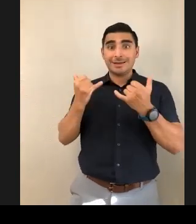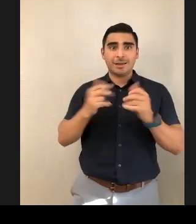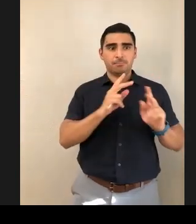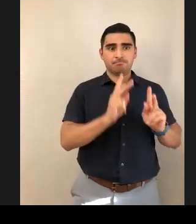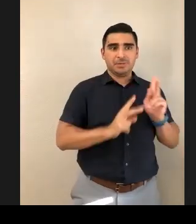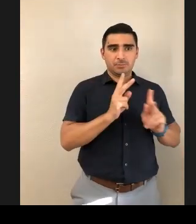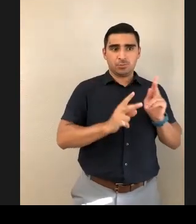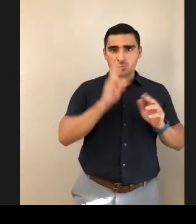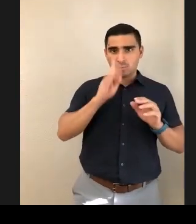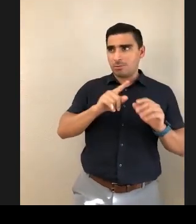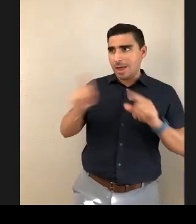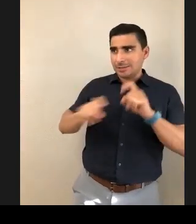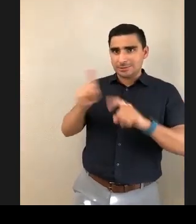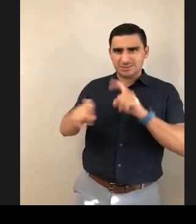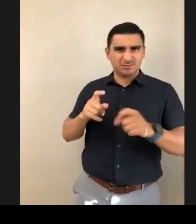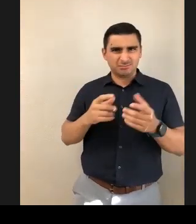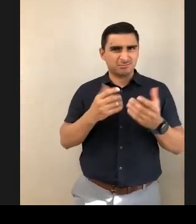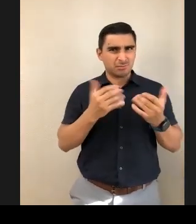nuestro público.